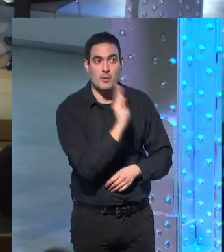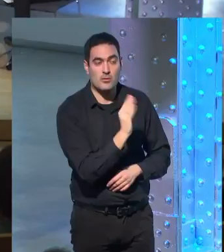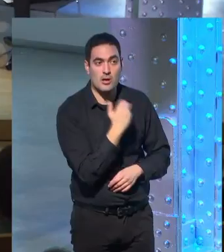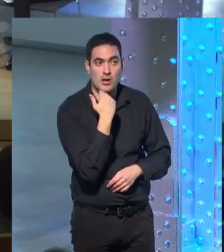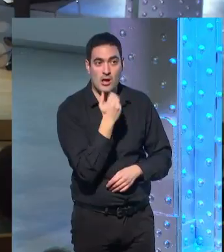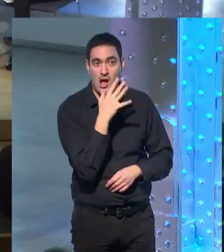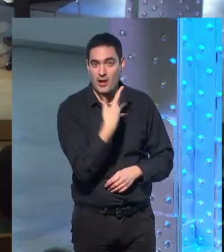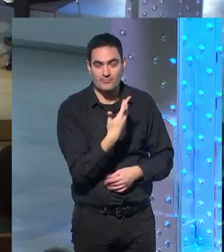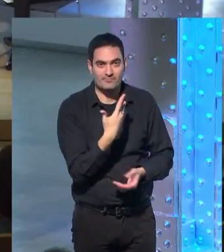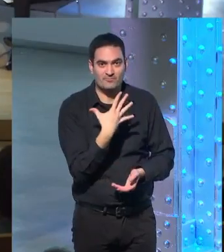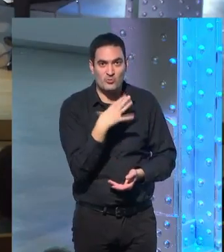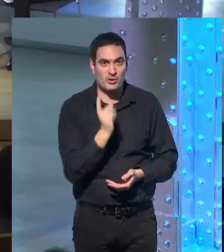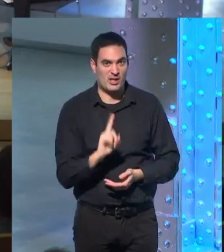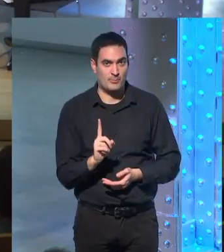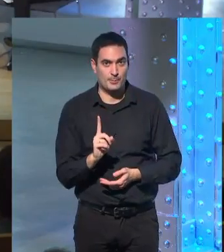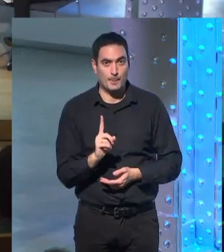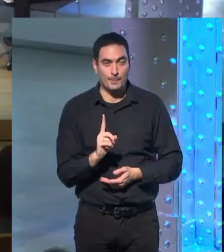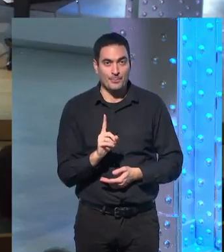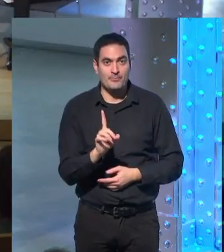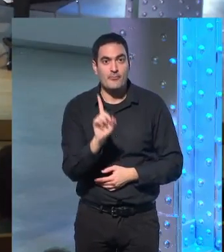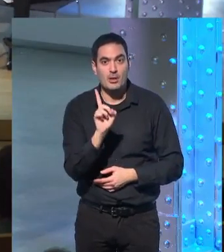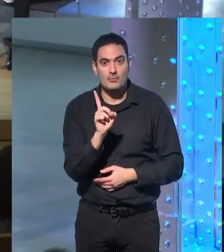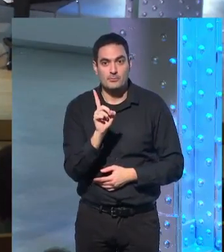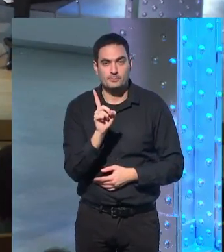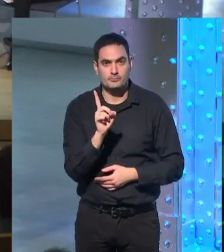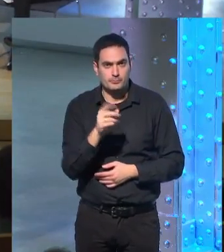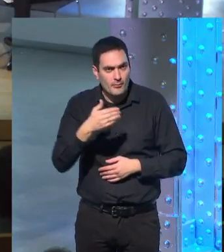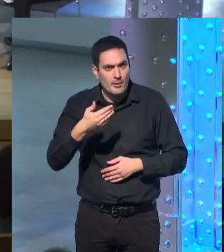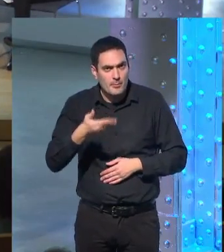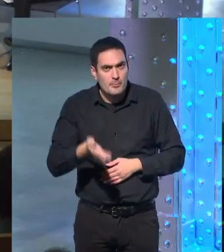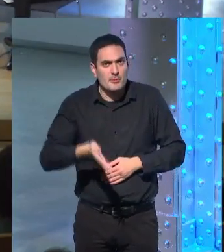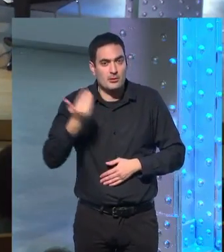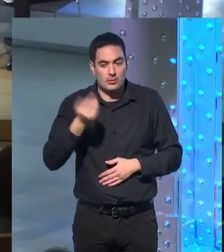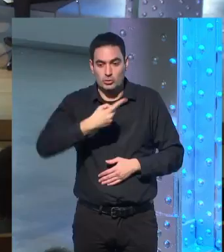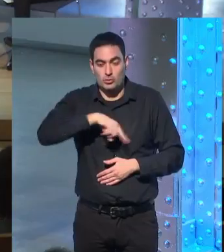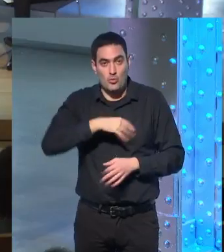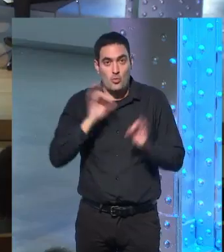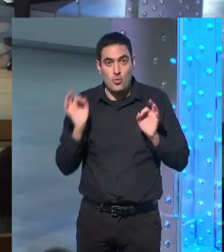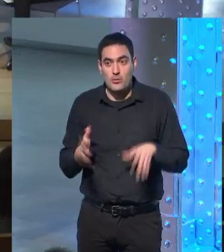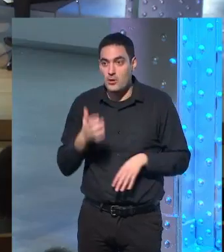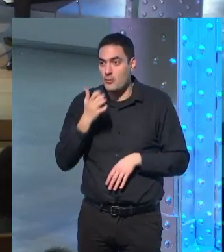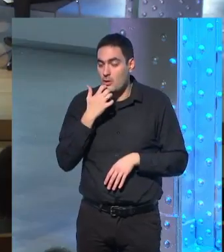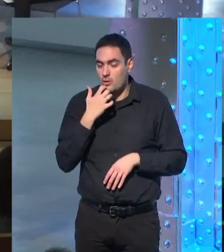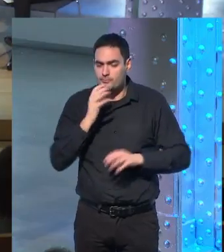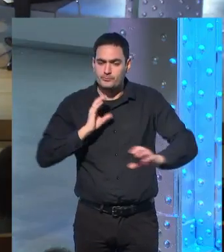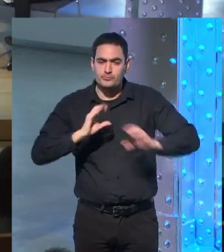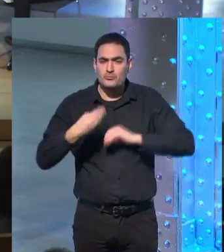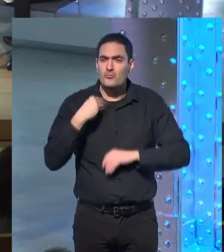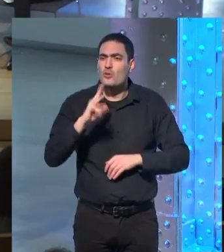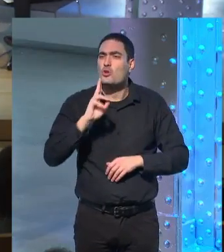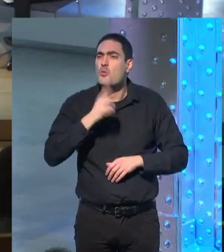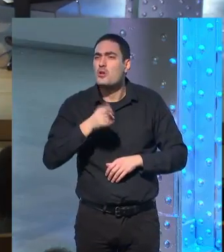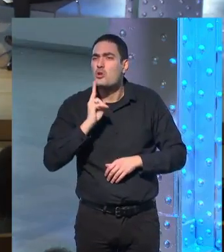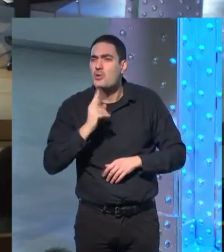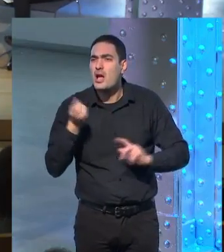quizá ya no conciben. Pero vamos más allá, es que tampoco lo concebimos nosotros. Es que ahora en cualquier conversación, oye, ¿cómo se